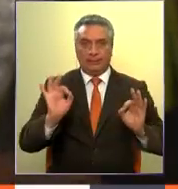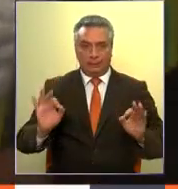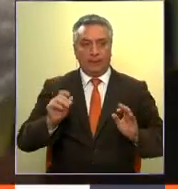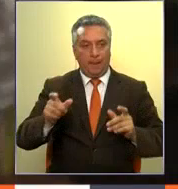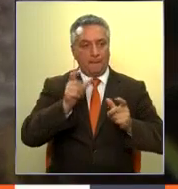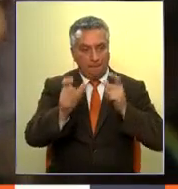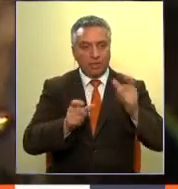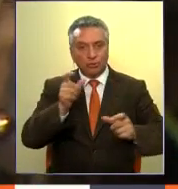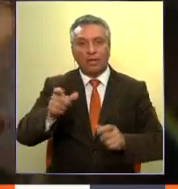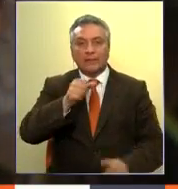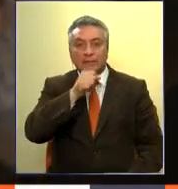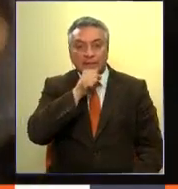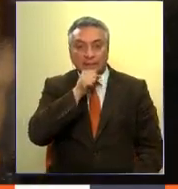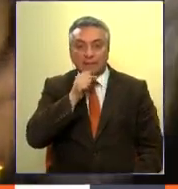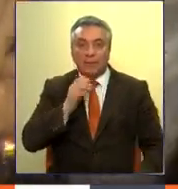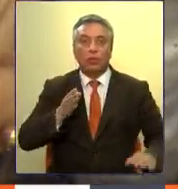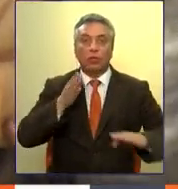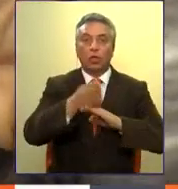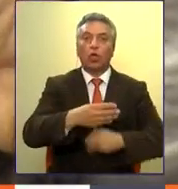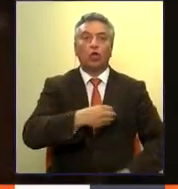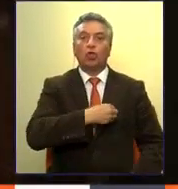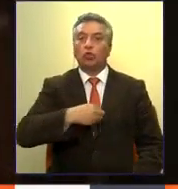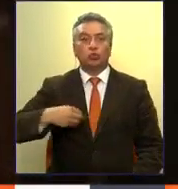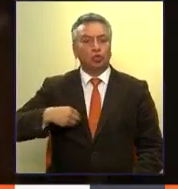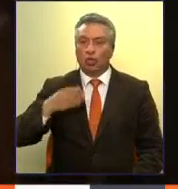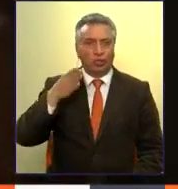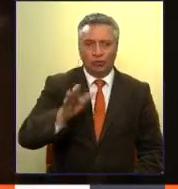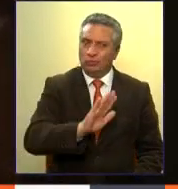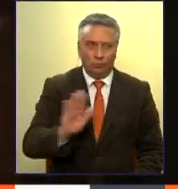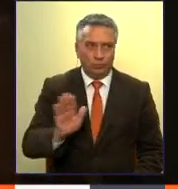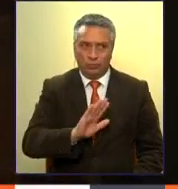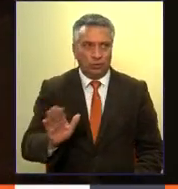riesgo vayan, por ejemplo, al consultorio. Ana